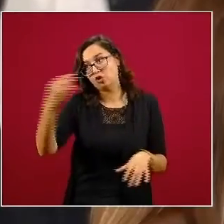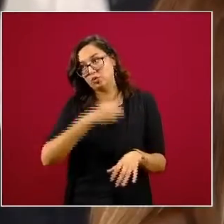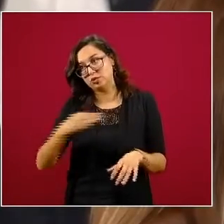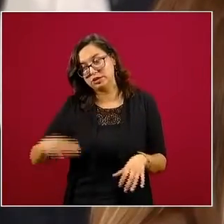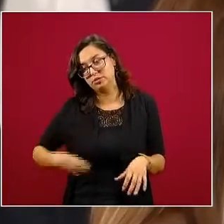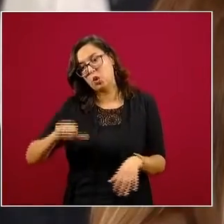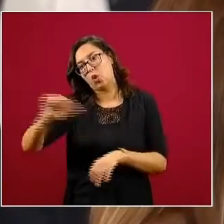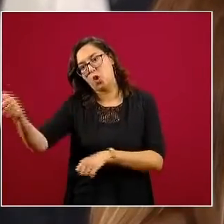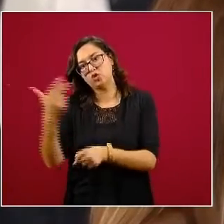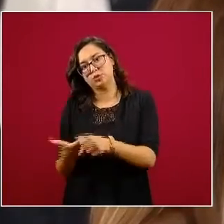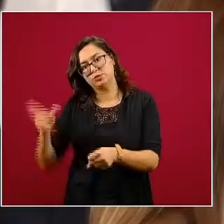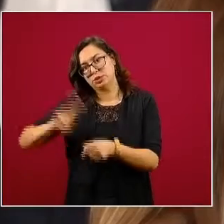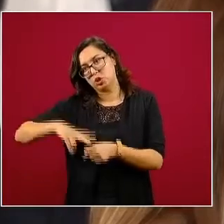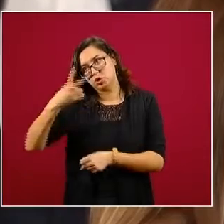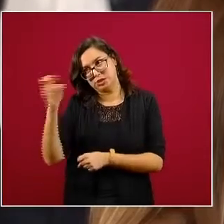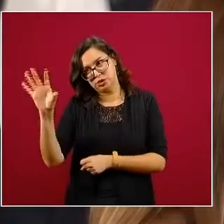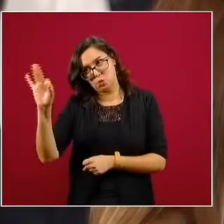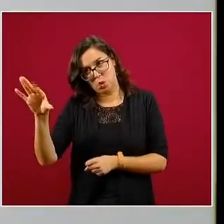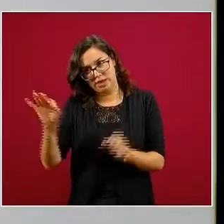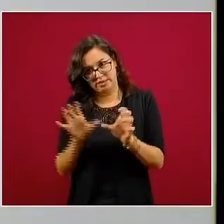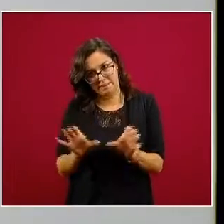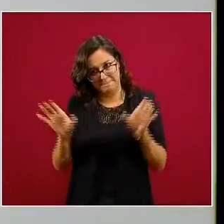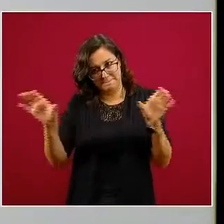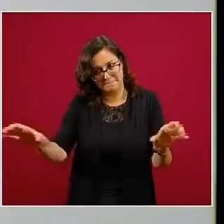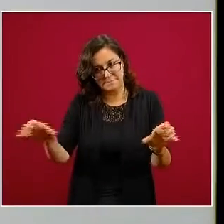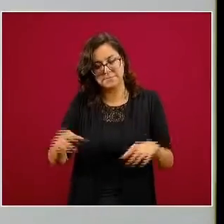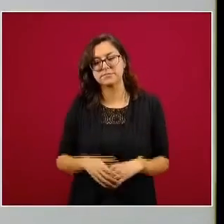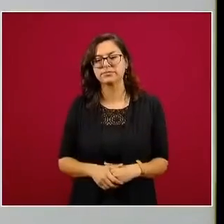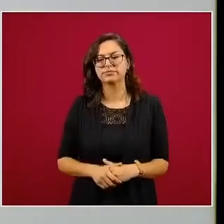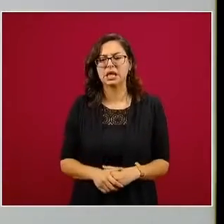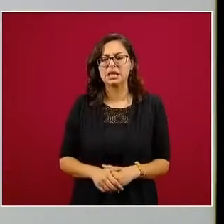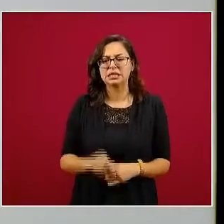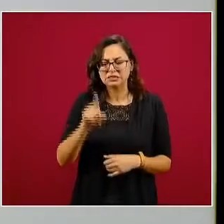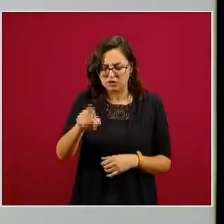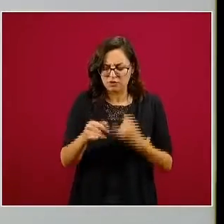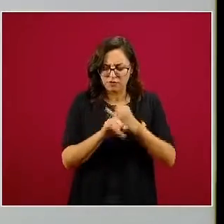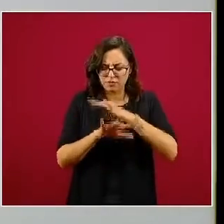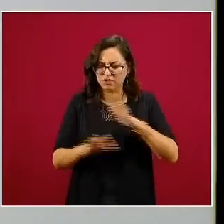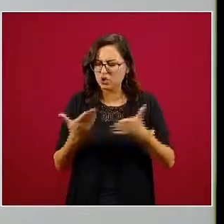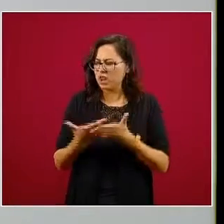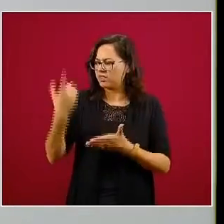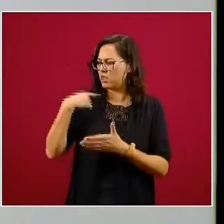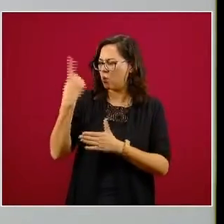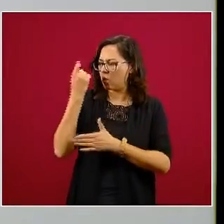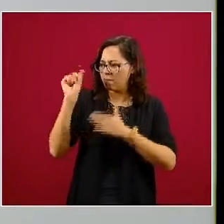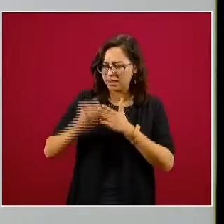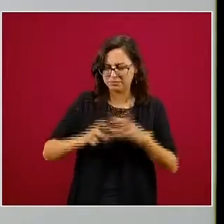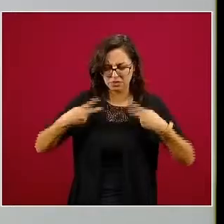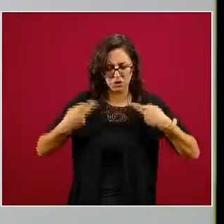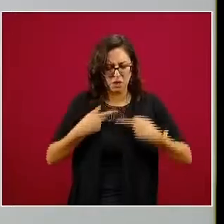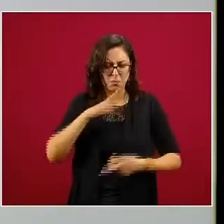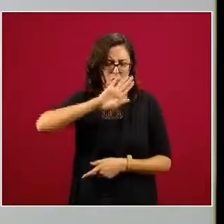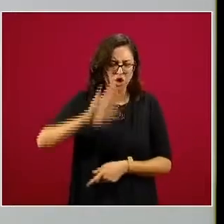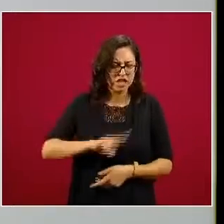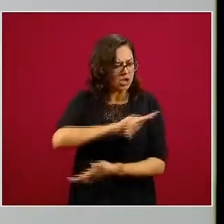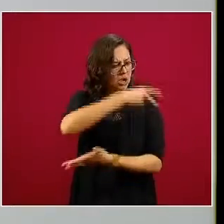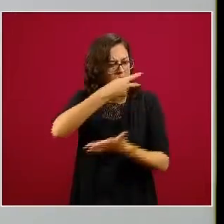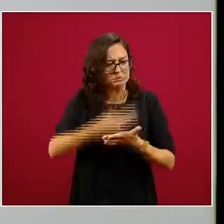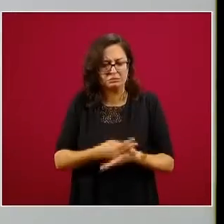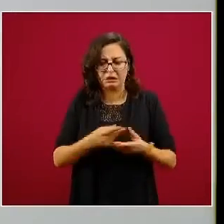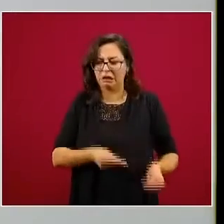con demasiada anticipación cómo va a estar el estado del tiempo, si va a ser frío, calor, soleado, lluvia, con demasiados días de